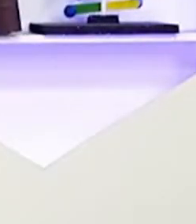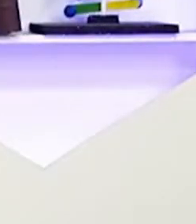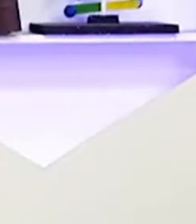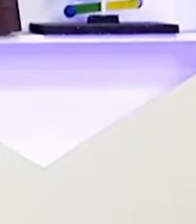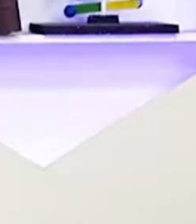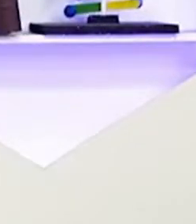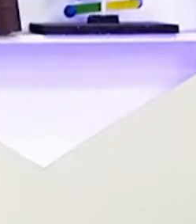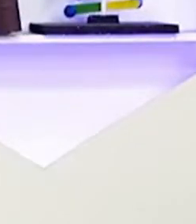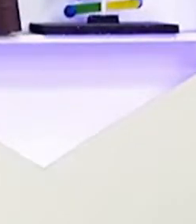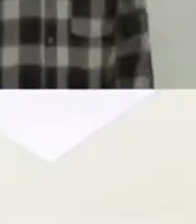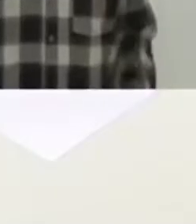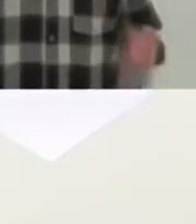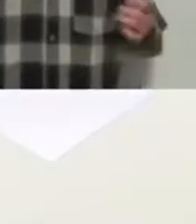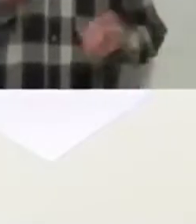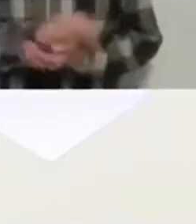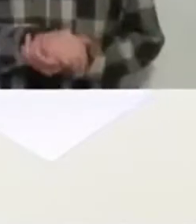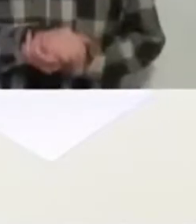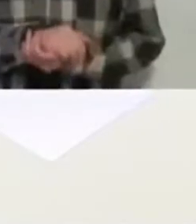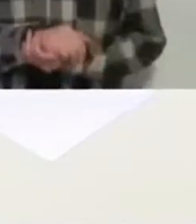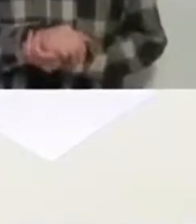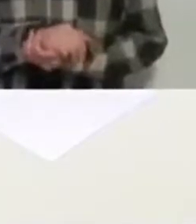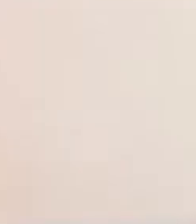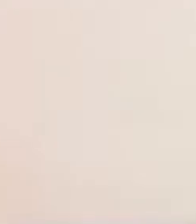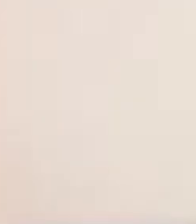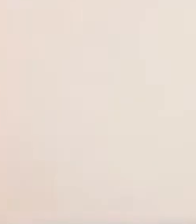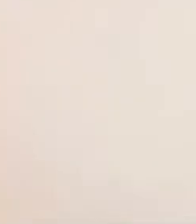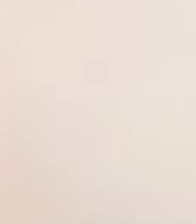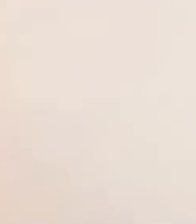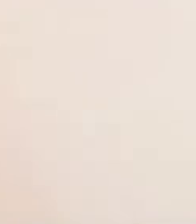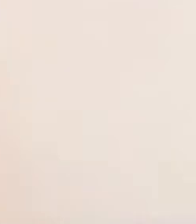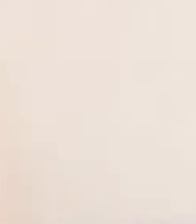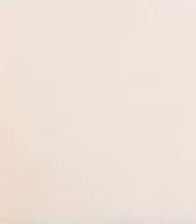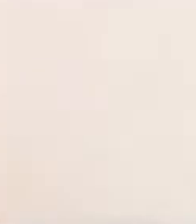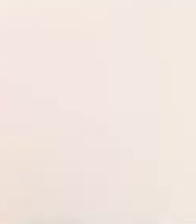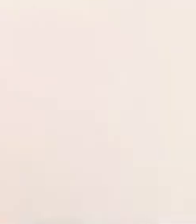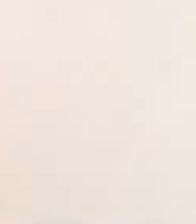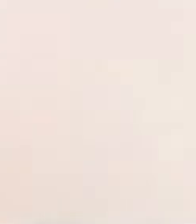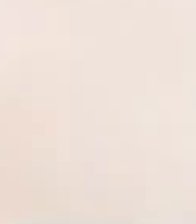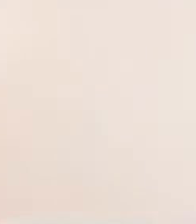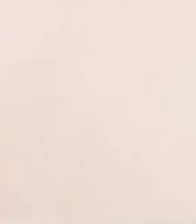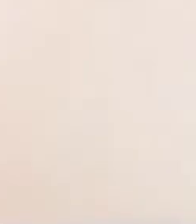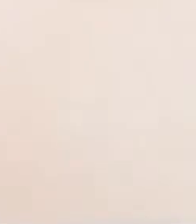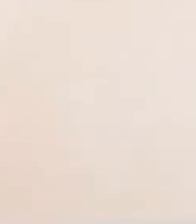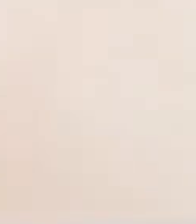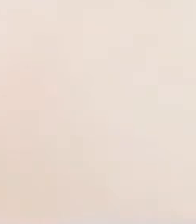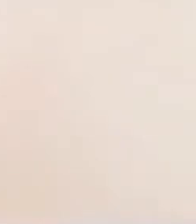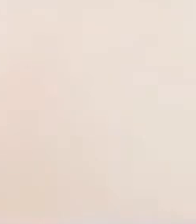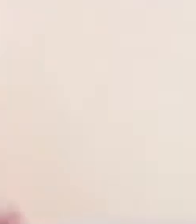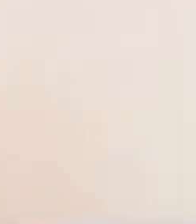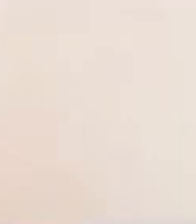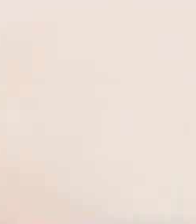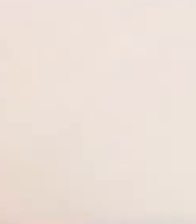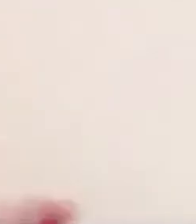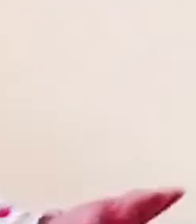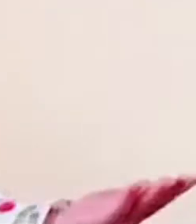2021. Porque juntas Yabanshi, Nyuhaiku, Kaiwata,